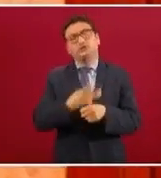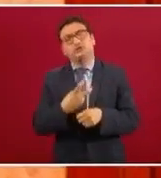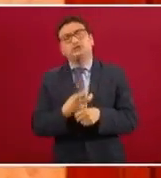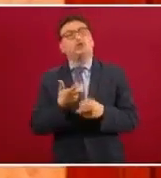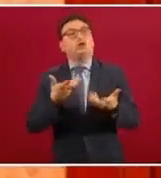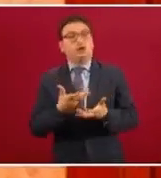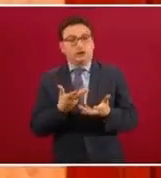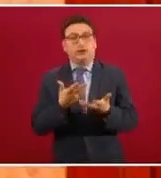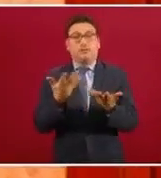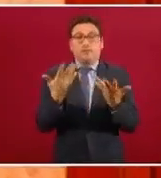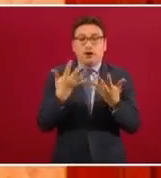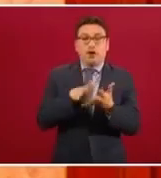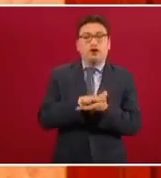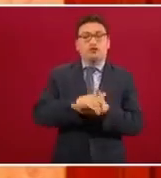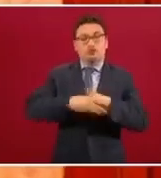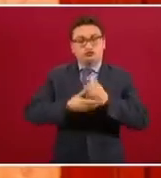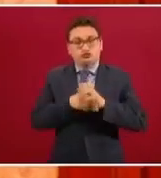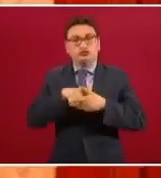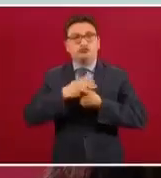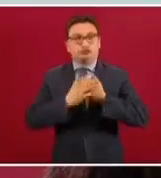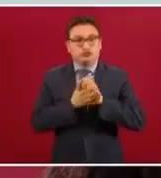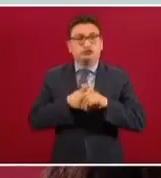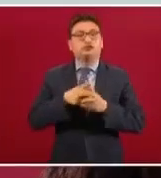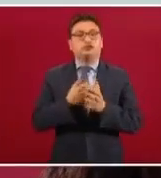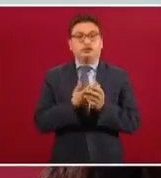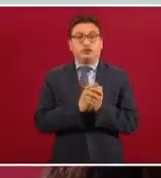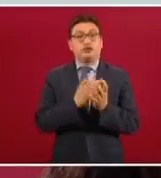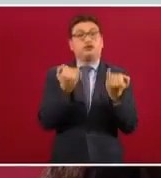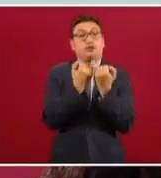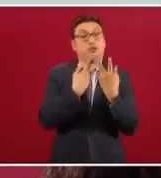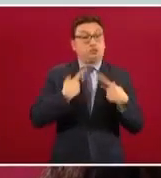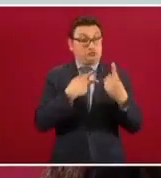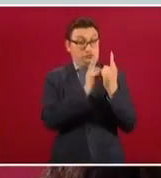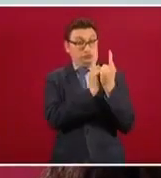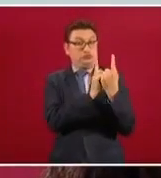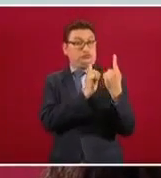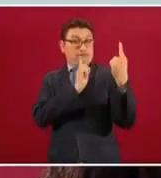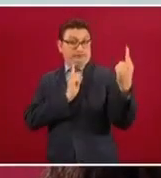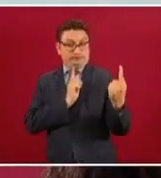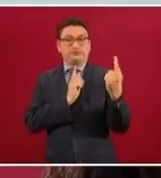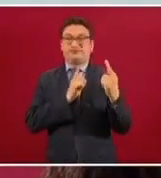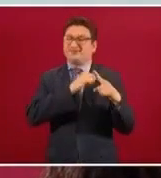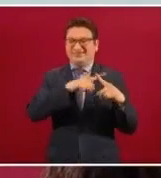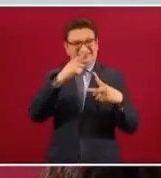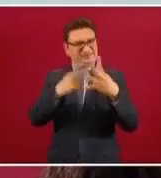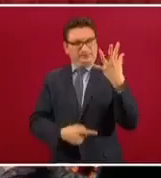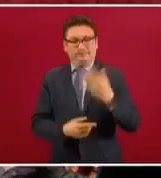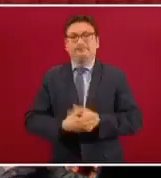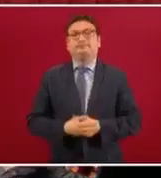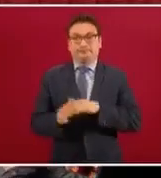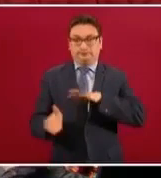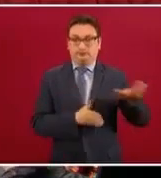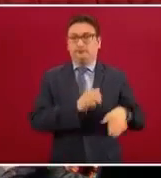lugar el lavado de manos, guardar la sana distancia, etc. La siguiente.